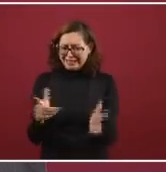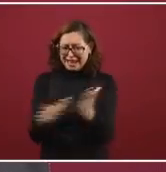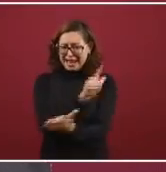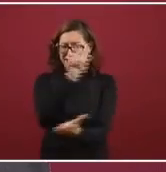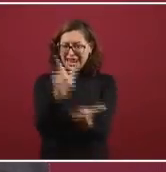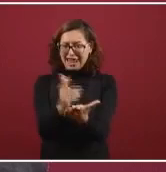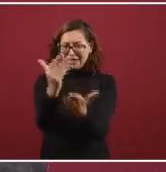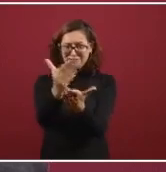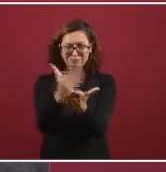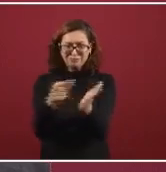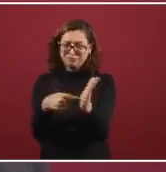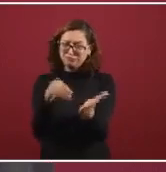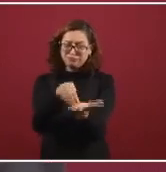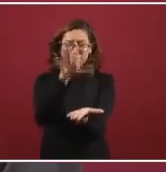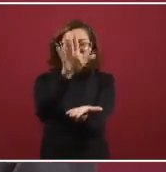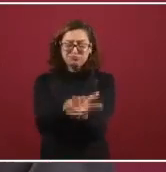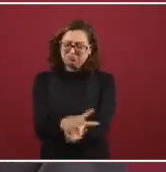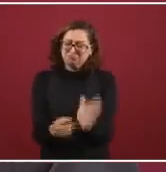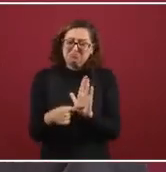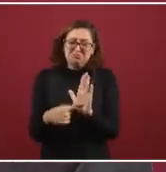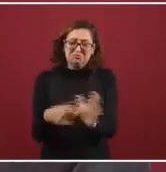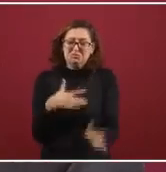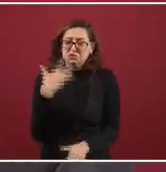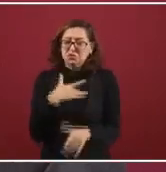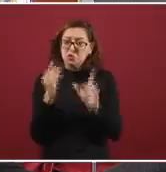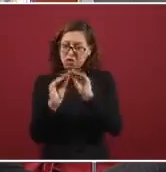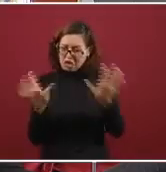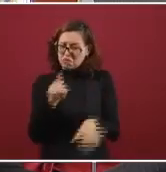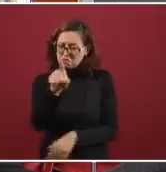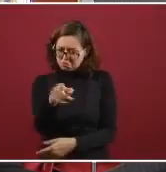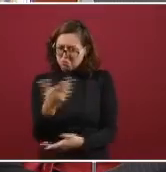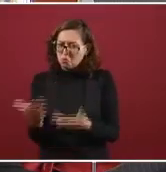parece que eso está muy claro, es simplemente revisar la Constitución mexicana.